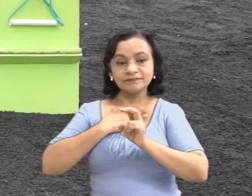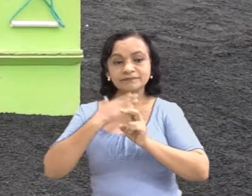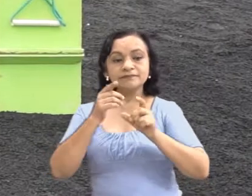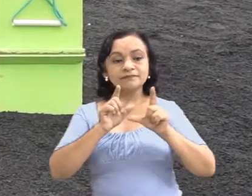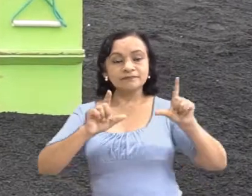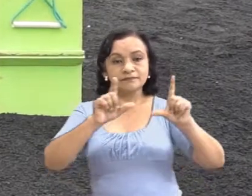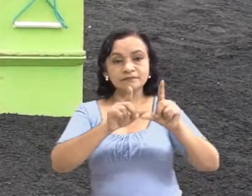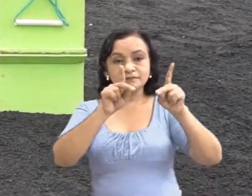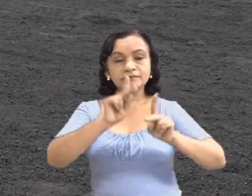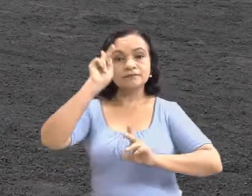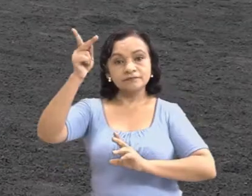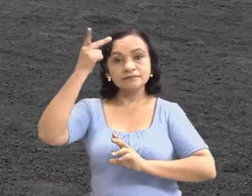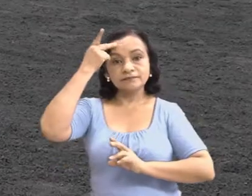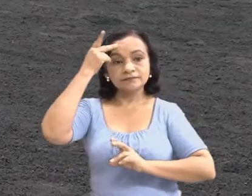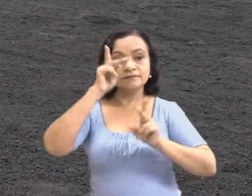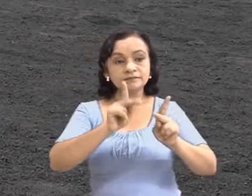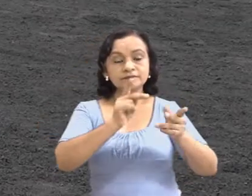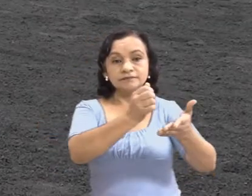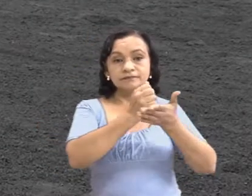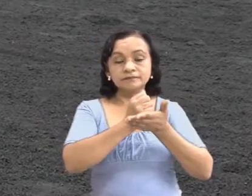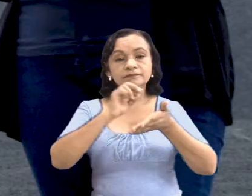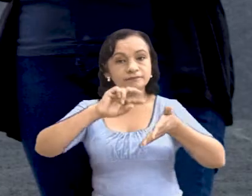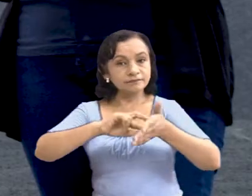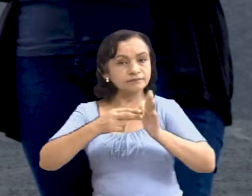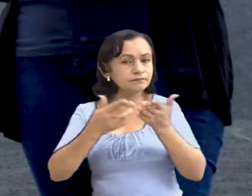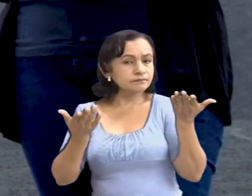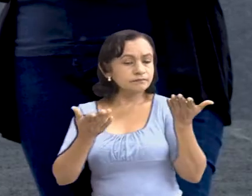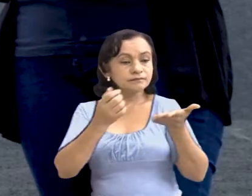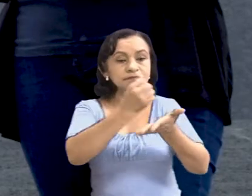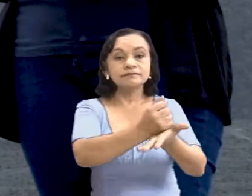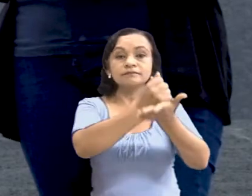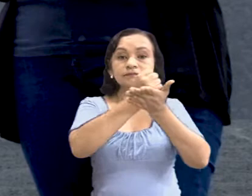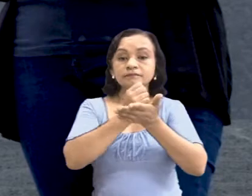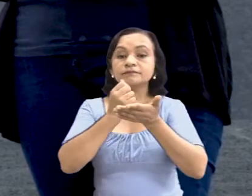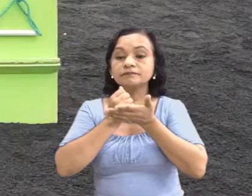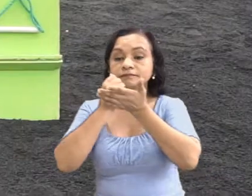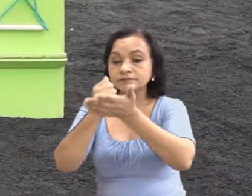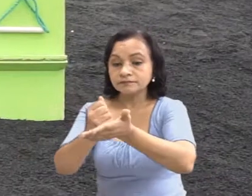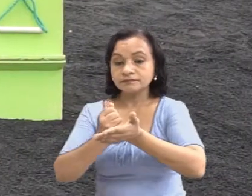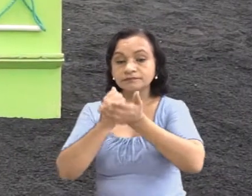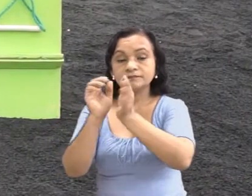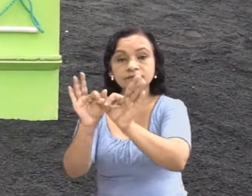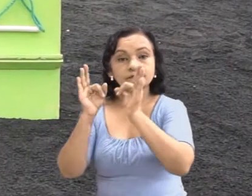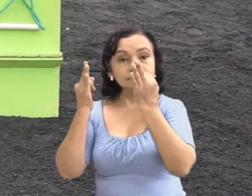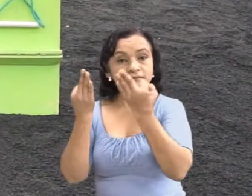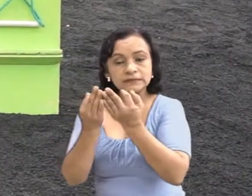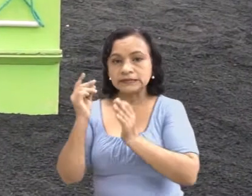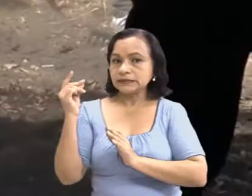parte territorial política, en este sentido, que les permita a la familia darle una